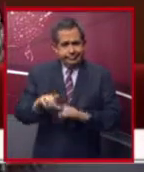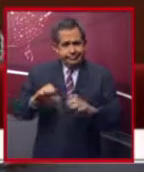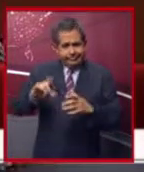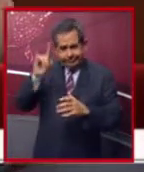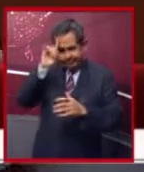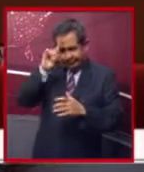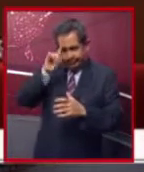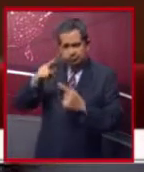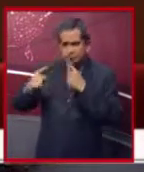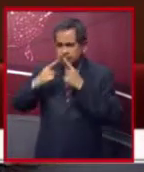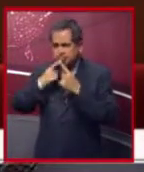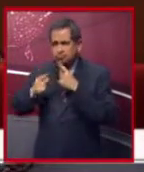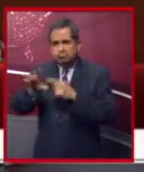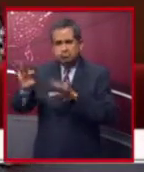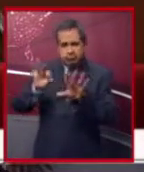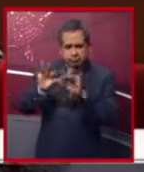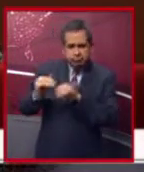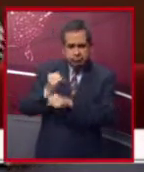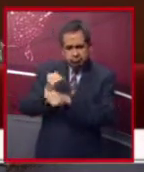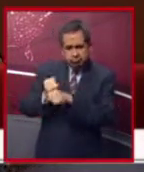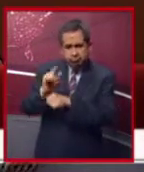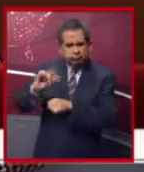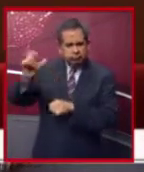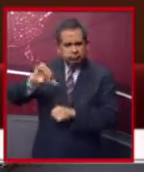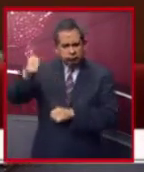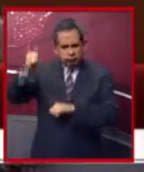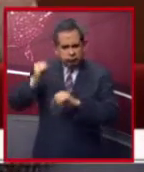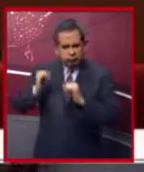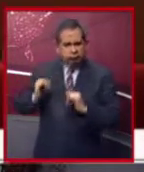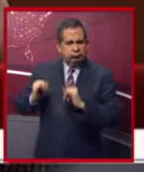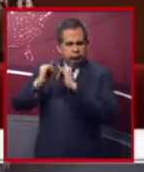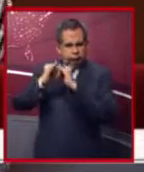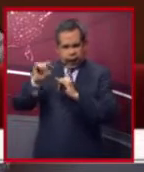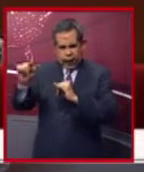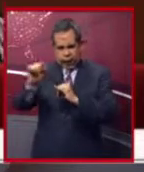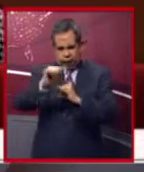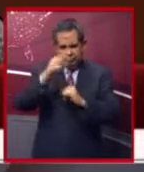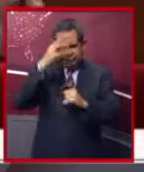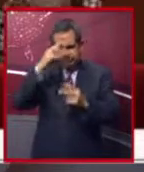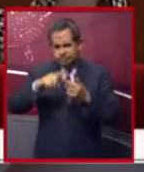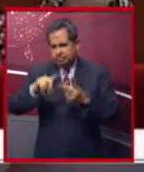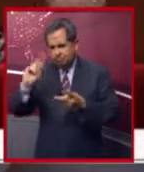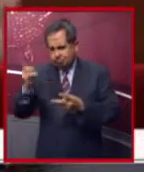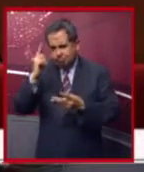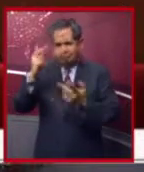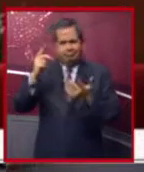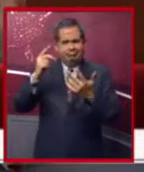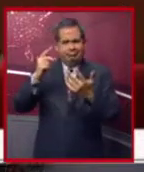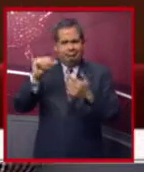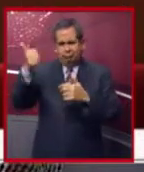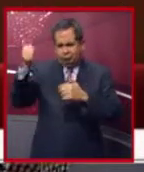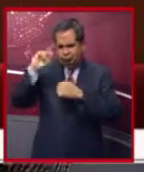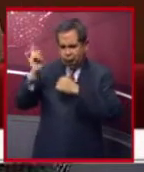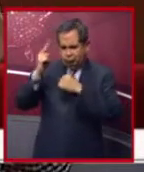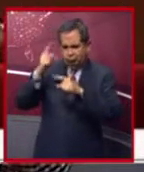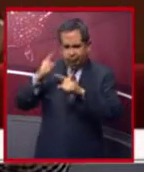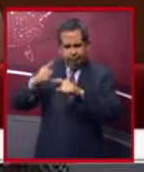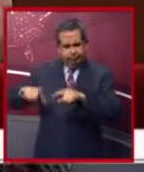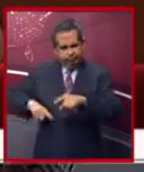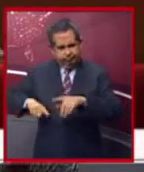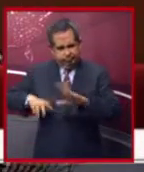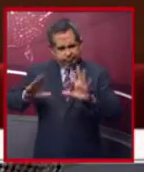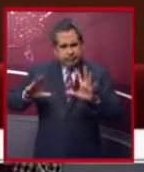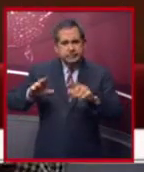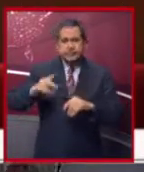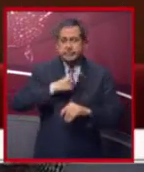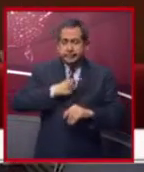haber investigadores de otras instituciones de México, la UNAM y otras universidades públicas que